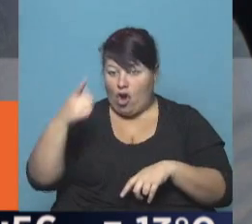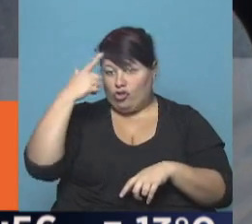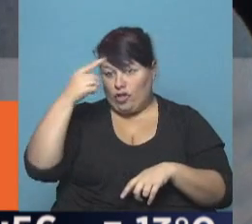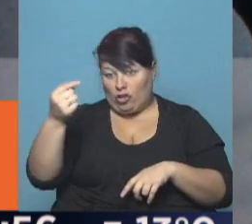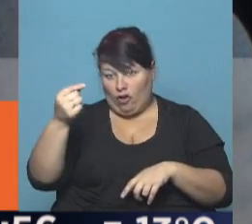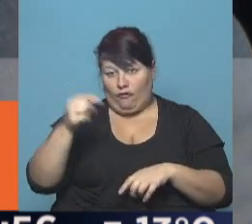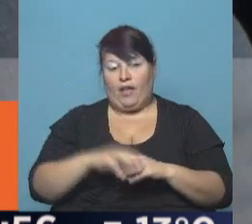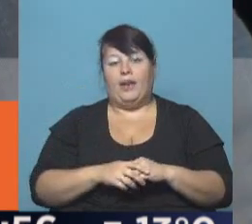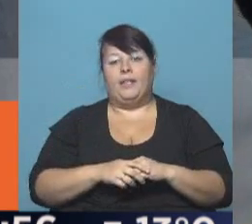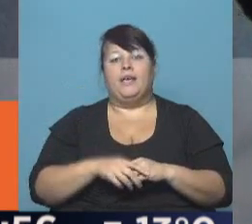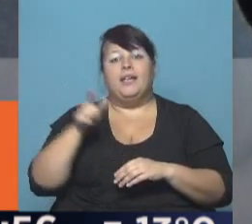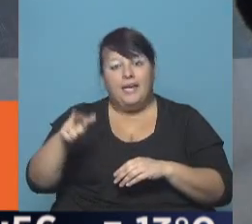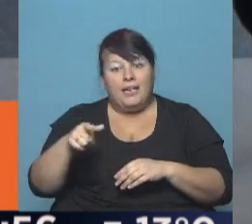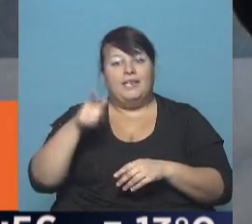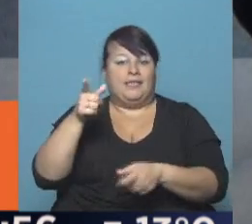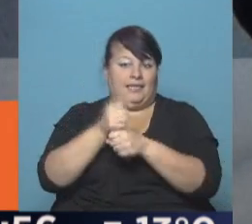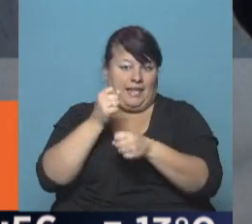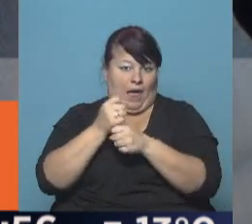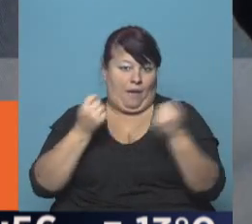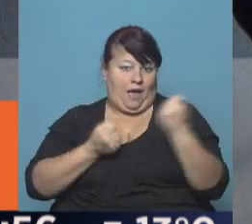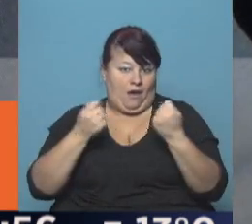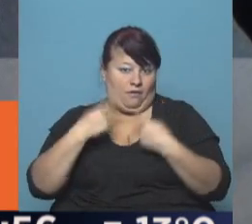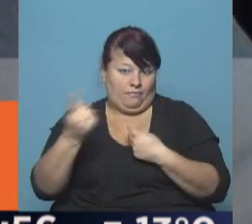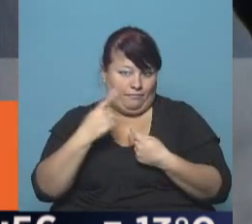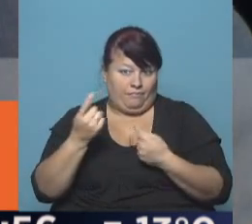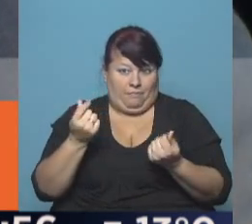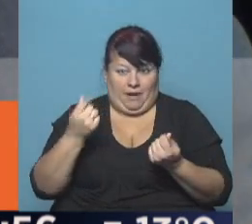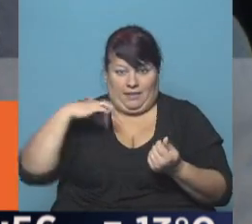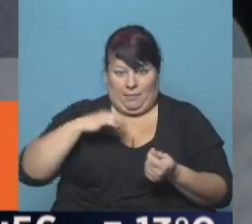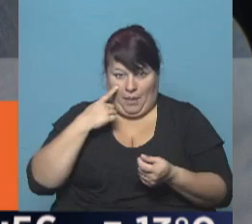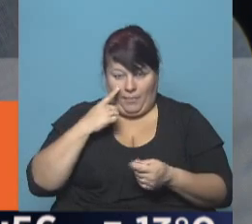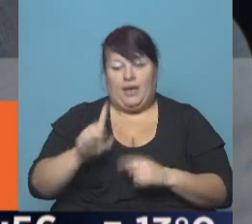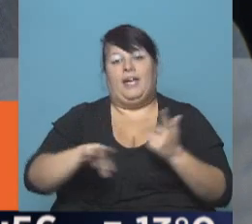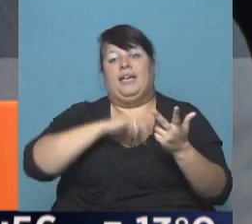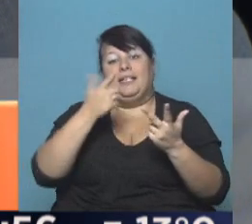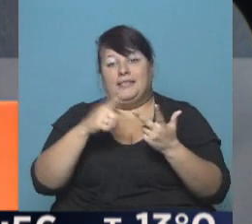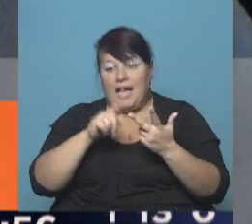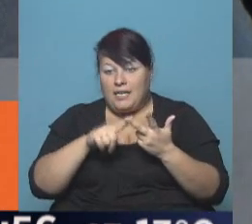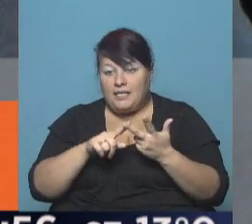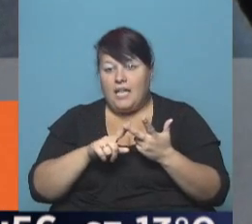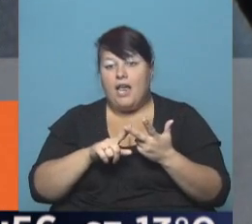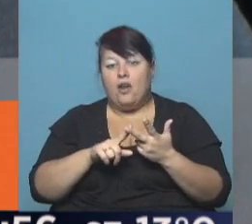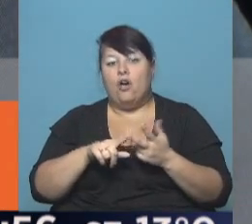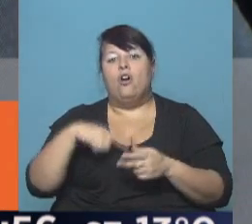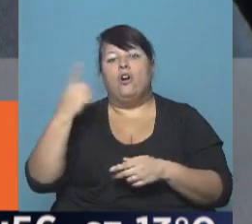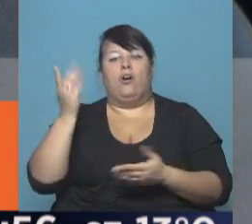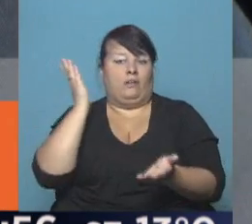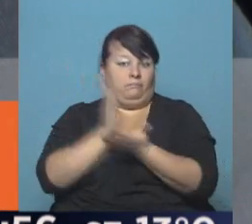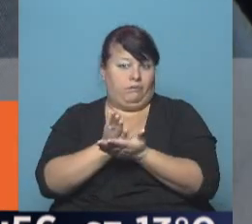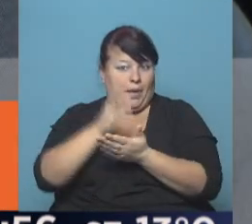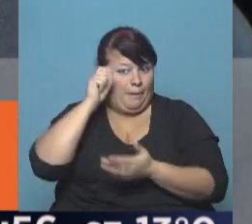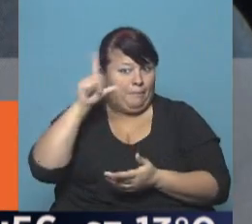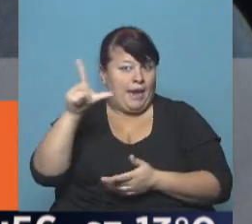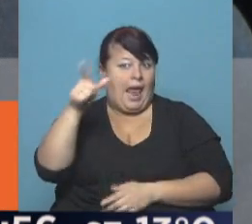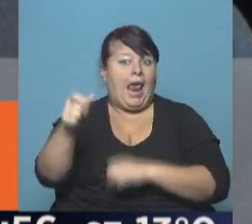choferes que son los que realizan esa actividad lucrativa y como tercer causa tenemos la infracción penal